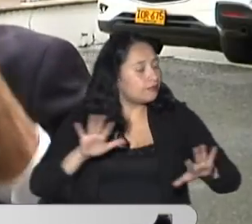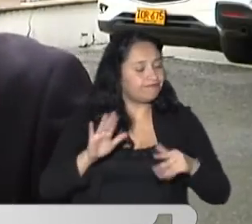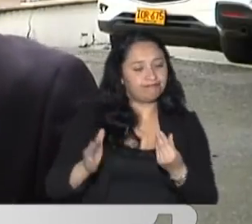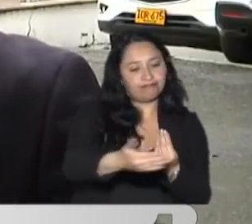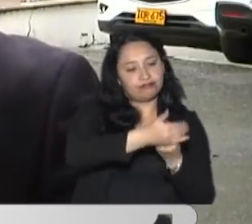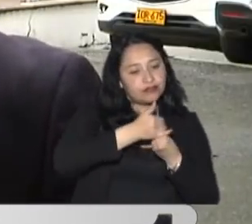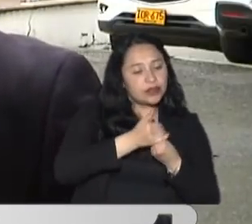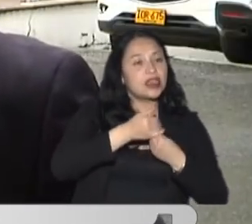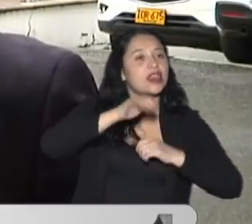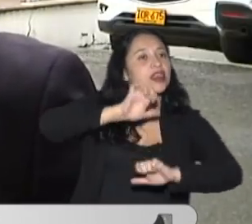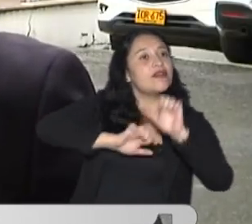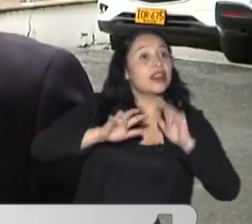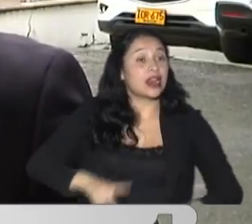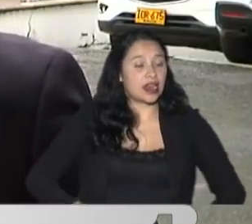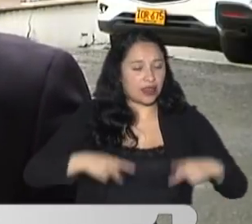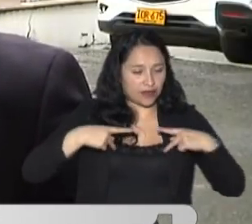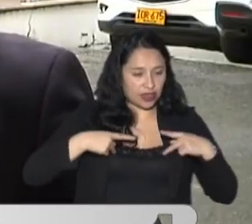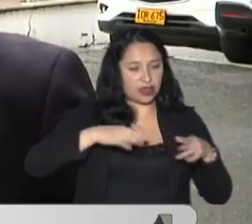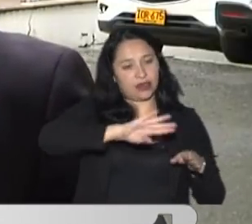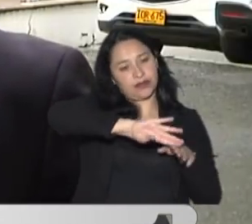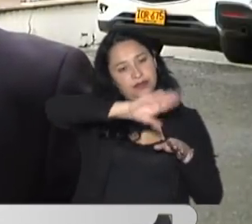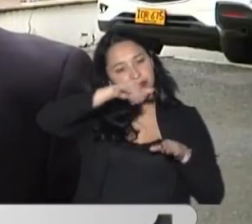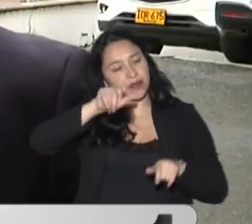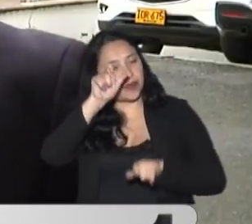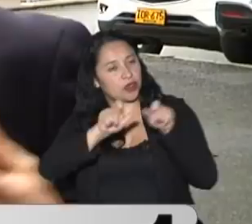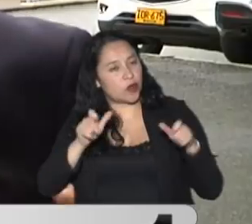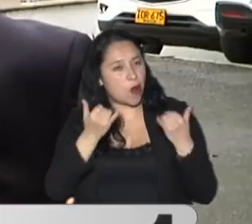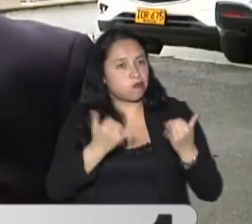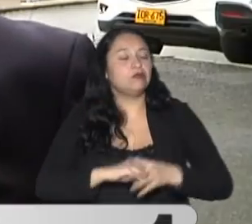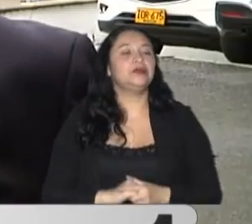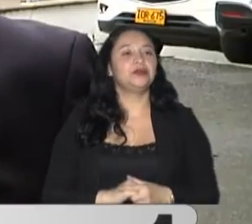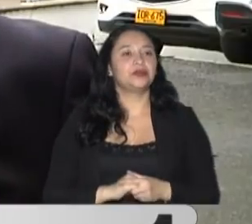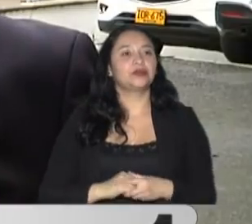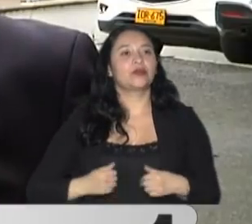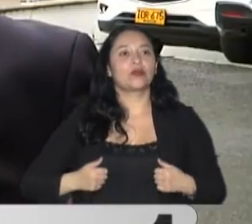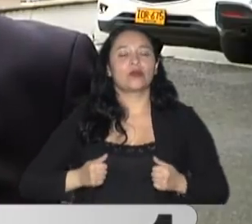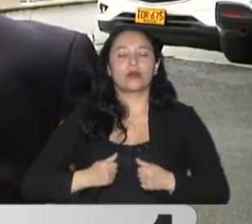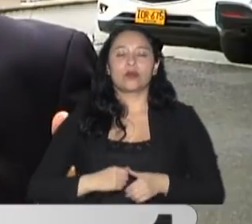y defender la vida de los antioqueños. Pero que